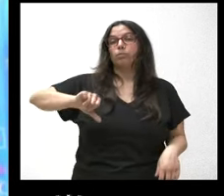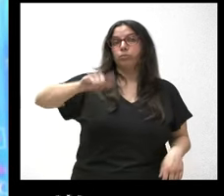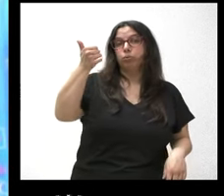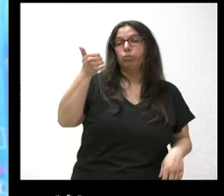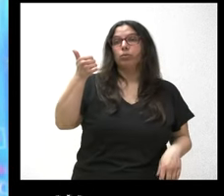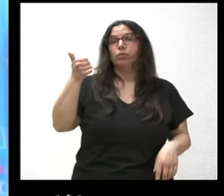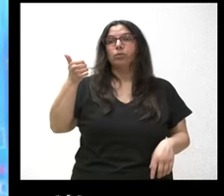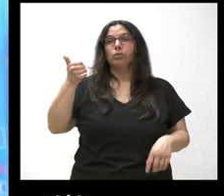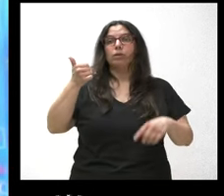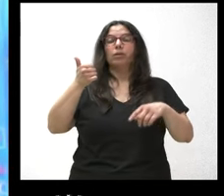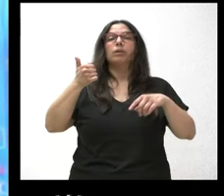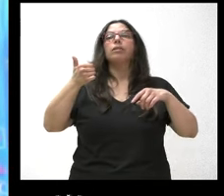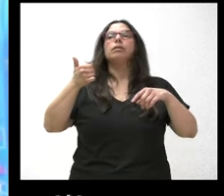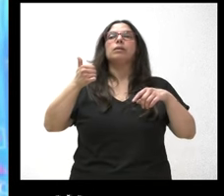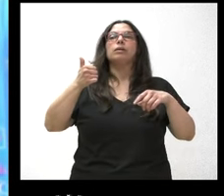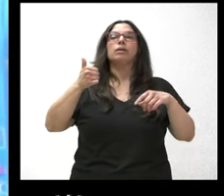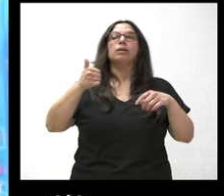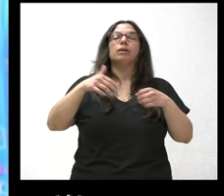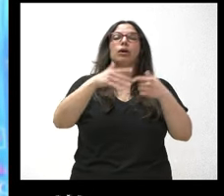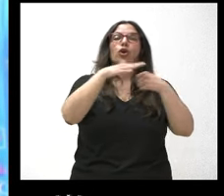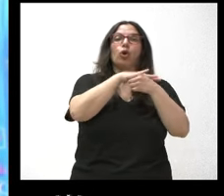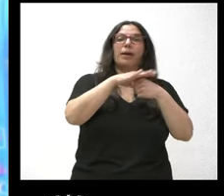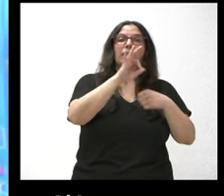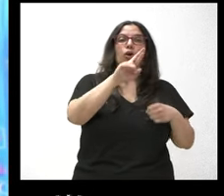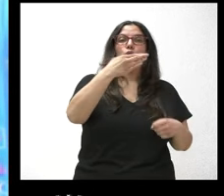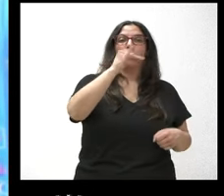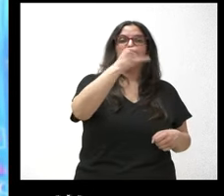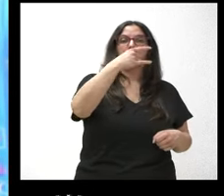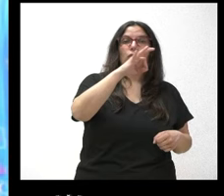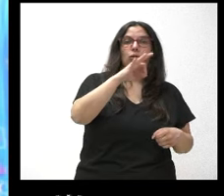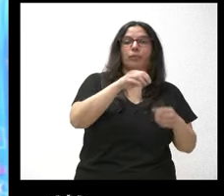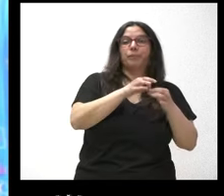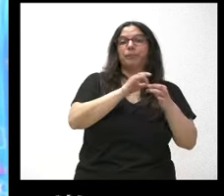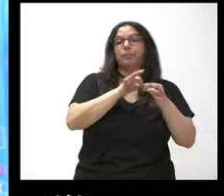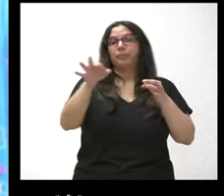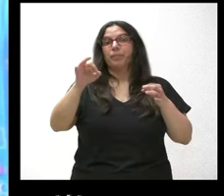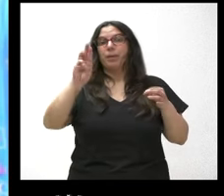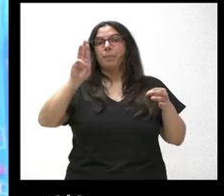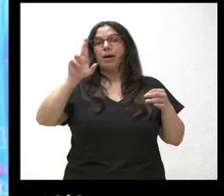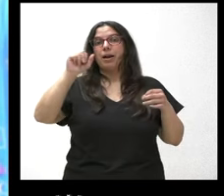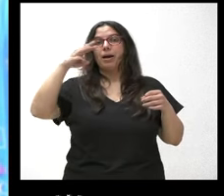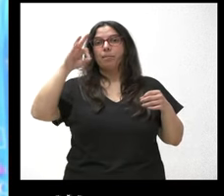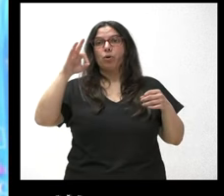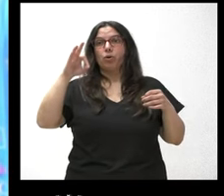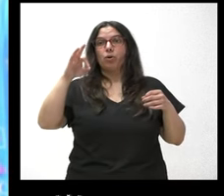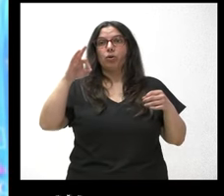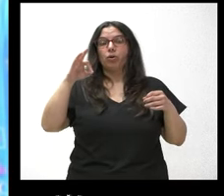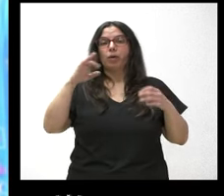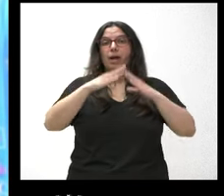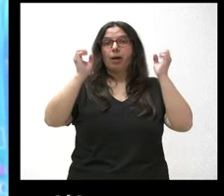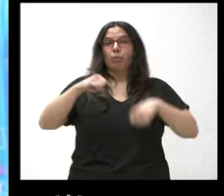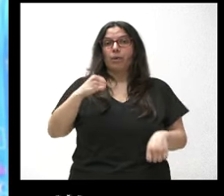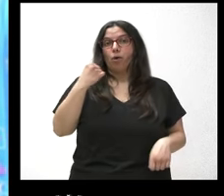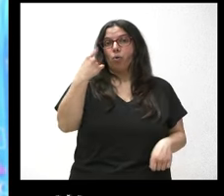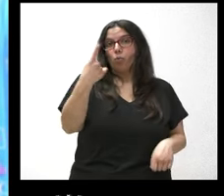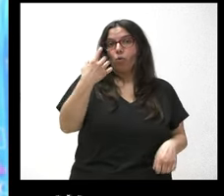macroparque entre la comarca del Órbigo y del Páramo, en León, que en realidad son 5. Hoy,